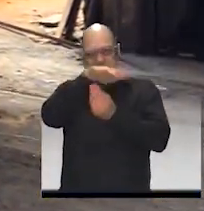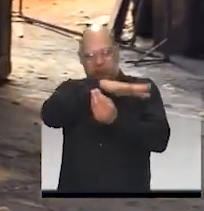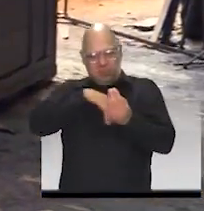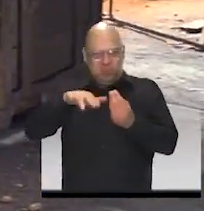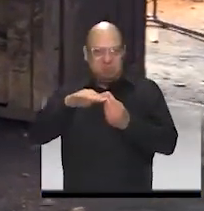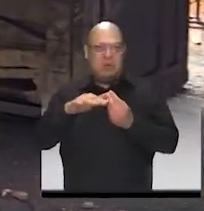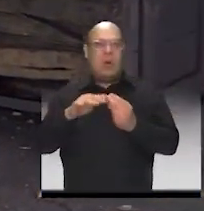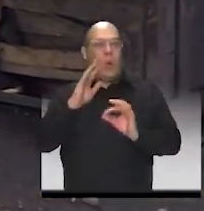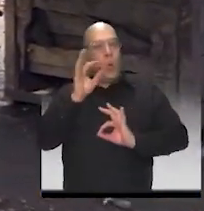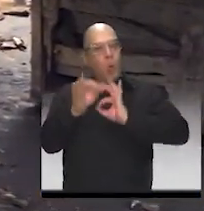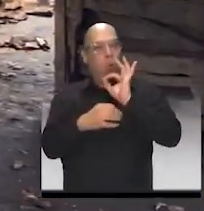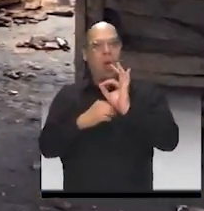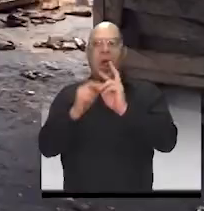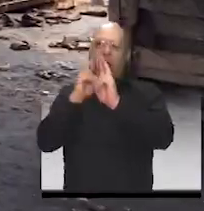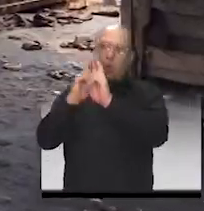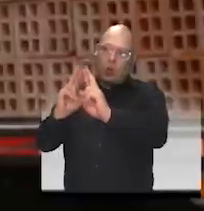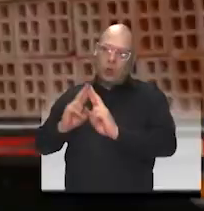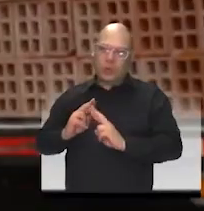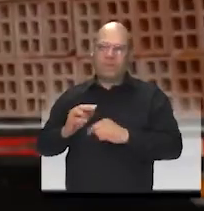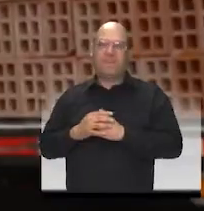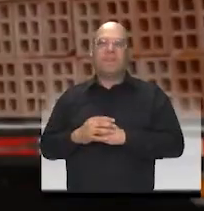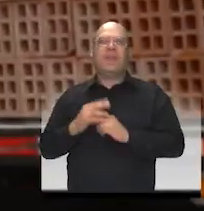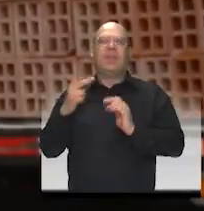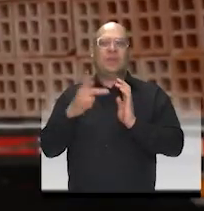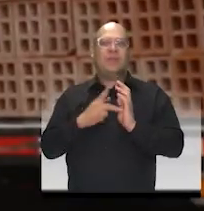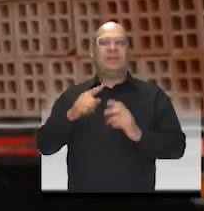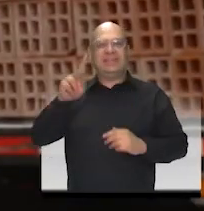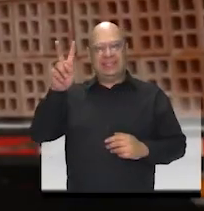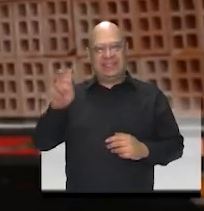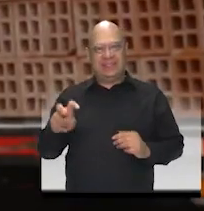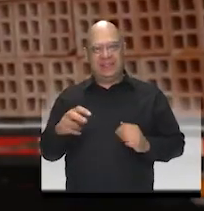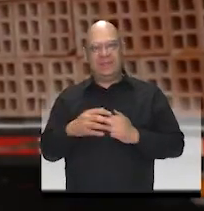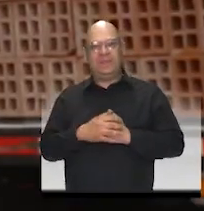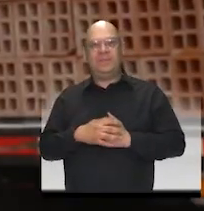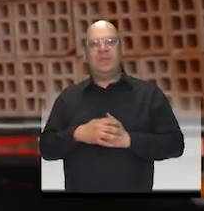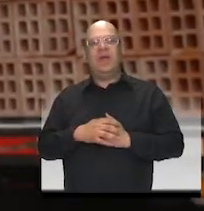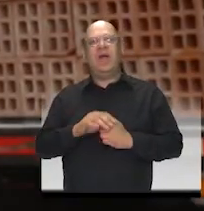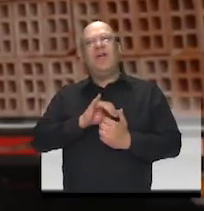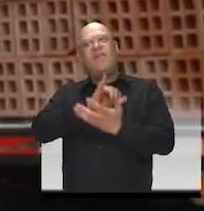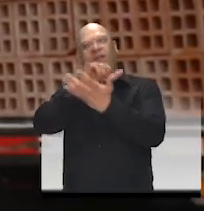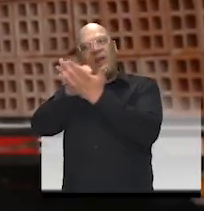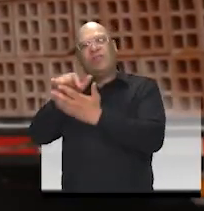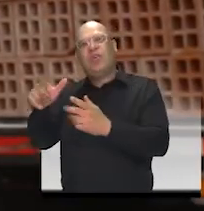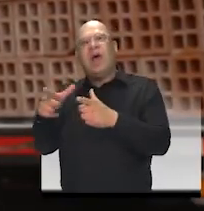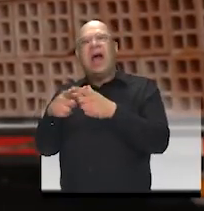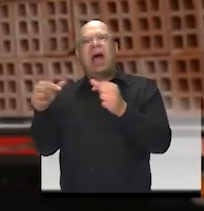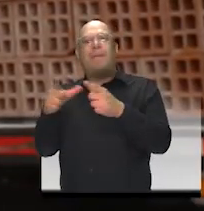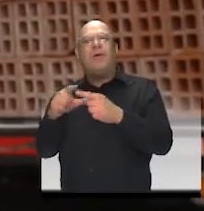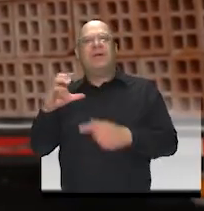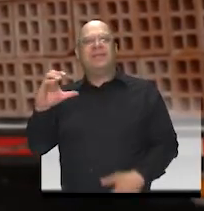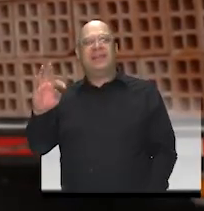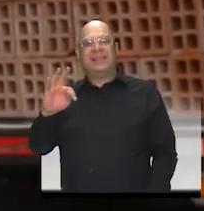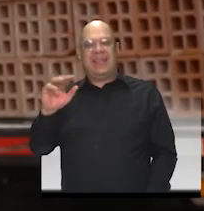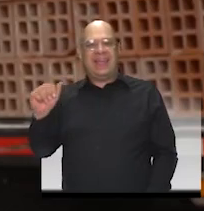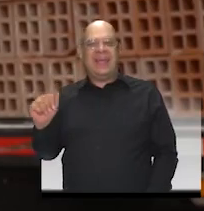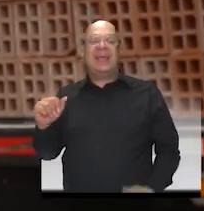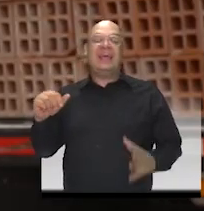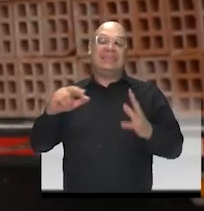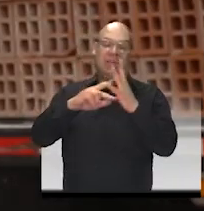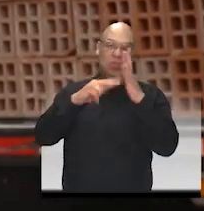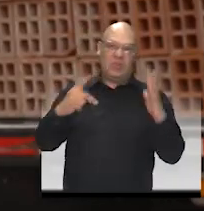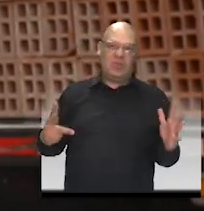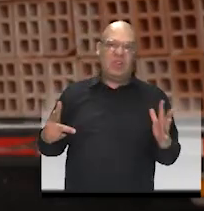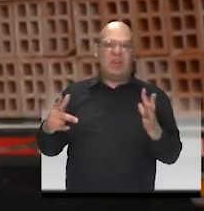otorgado los siguientes reconocimientos. En el 2017, un viaje a Japón por medio del CTA, Centro de Tecnologías